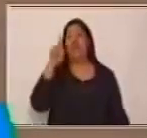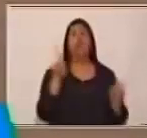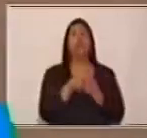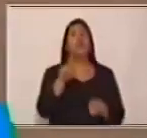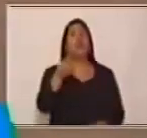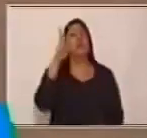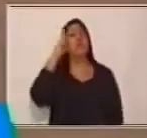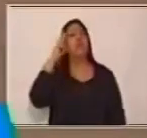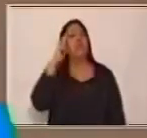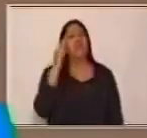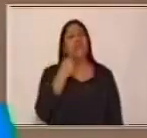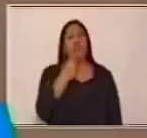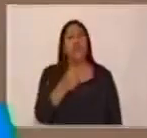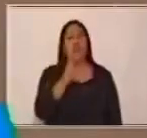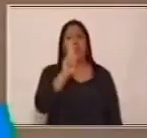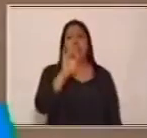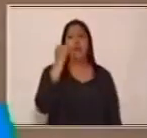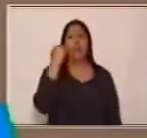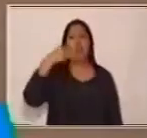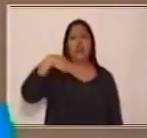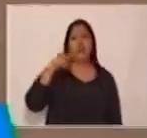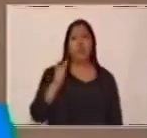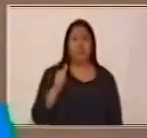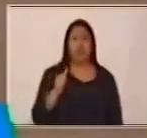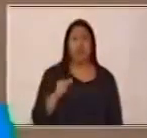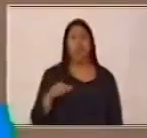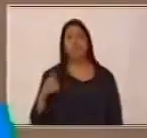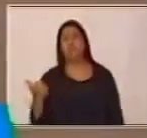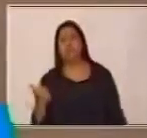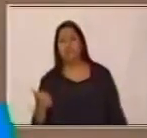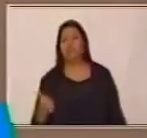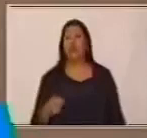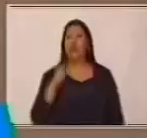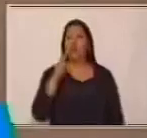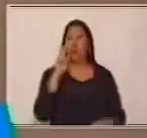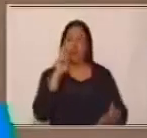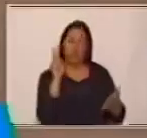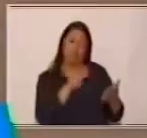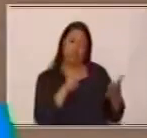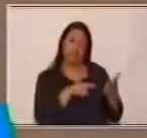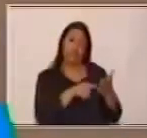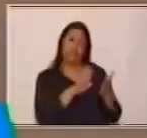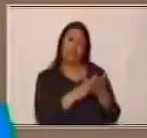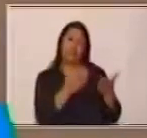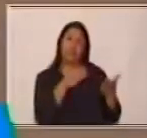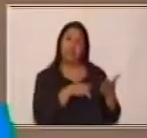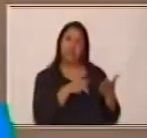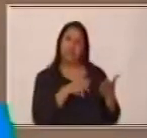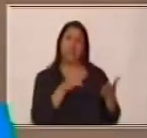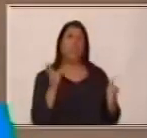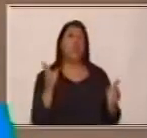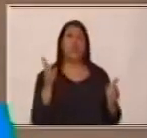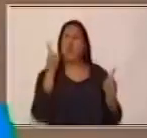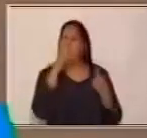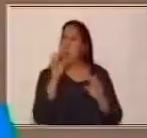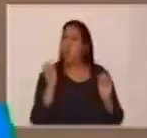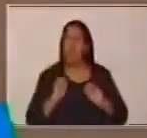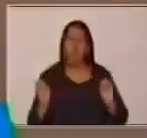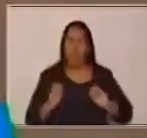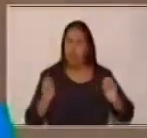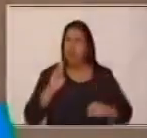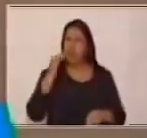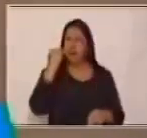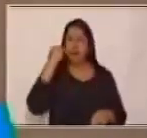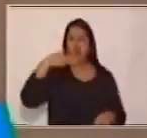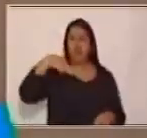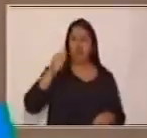Entonces, revisa tus notas y dime, si no hay rima, ¿Encuentras alguna rima? Si no la hubiere,